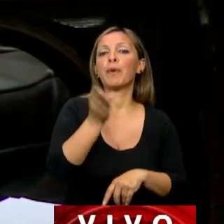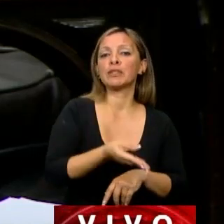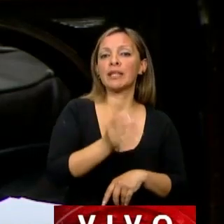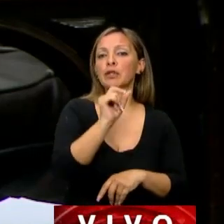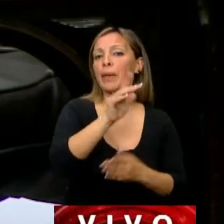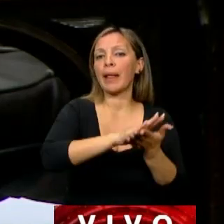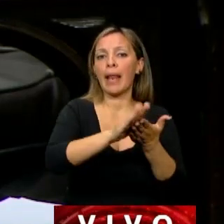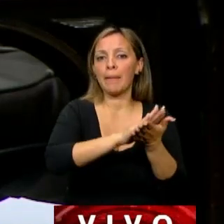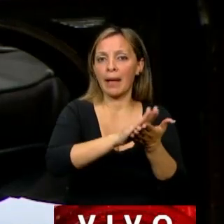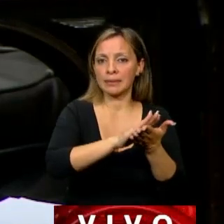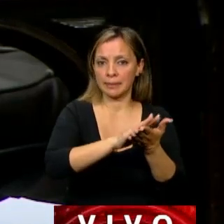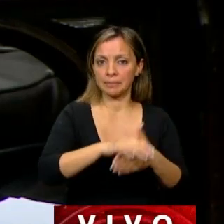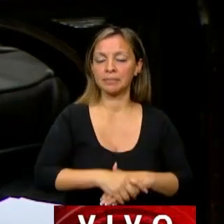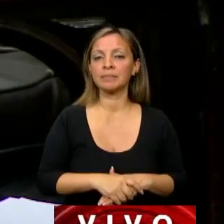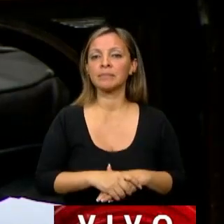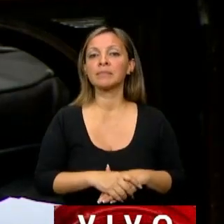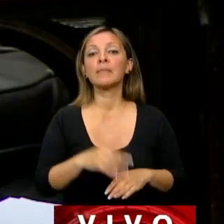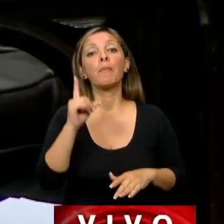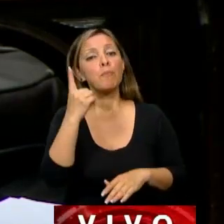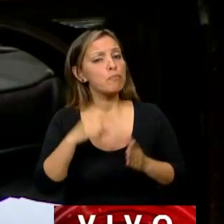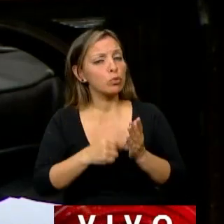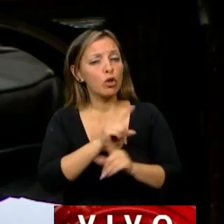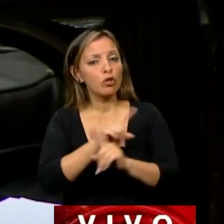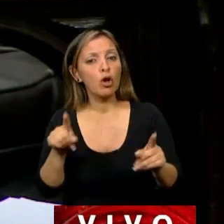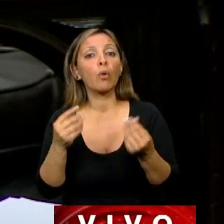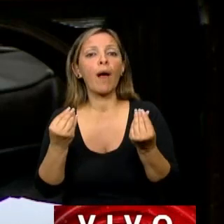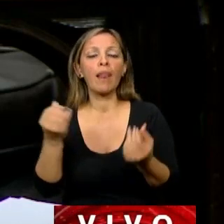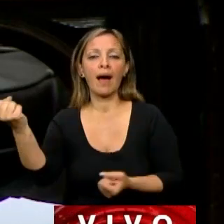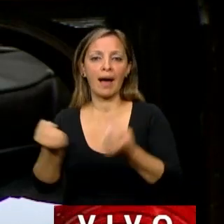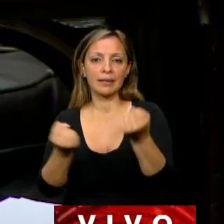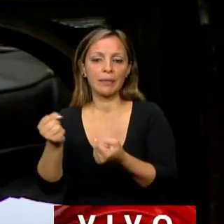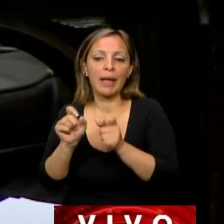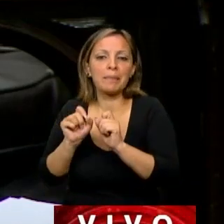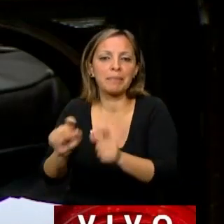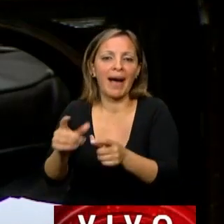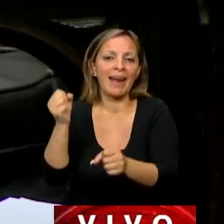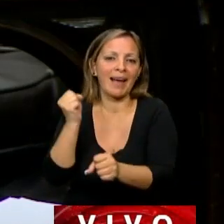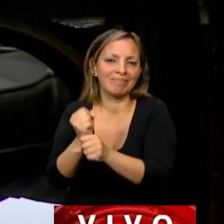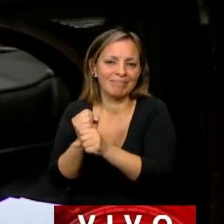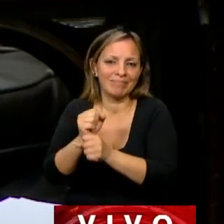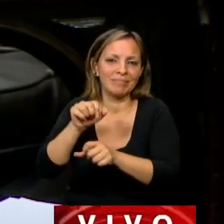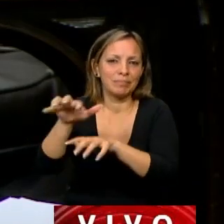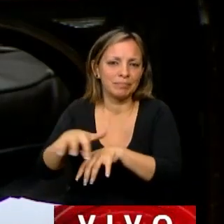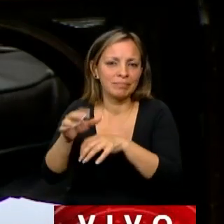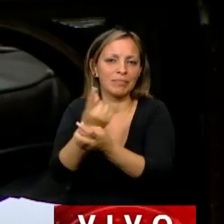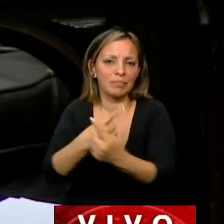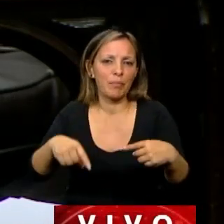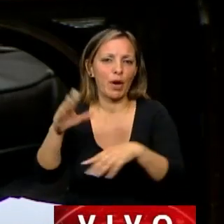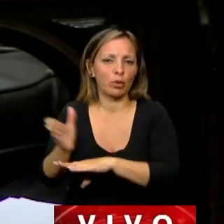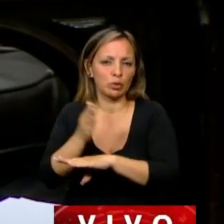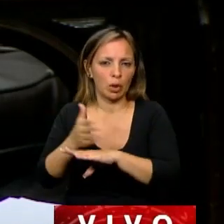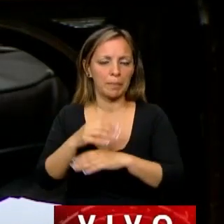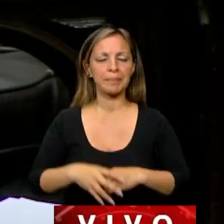imponible excepto para el caso de automotores vinculados a actividades productivas sobre el impuesto